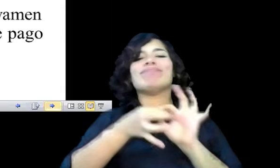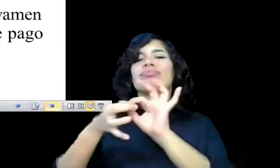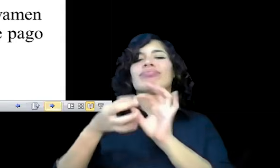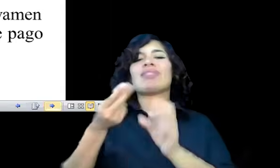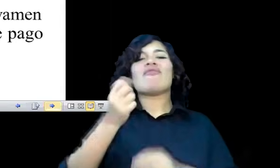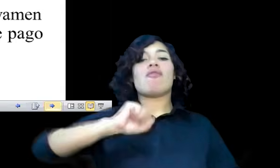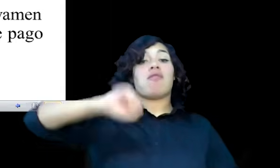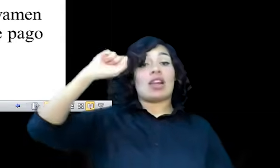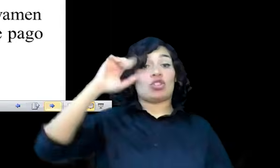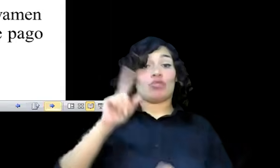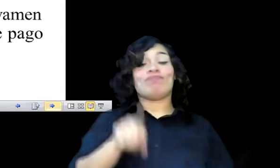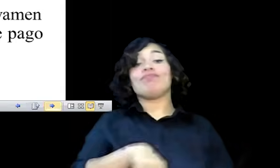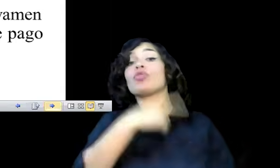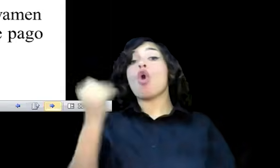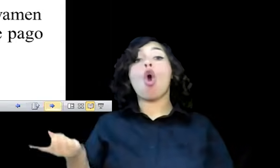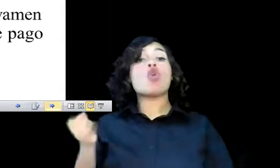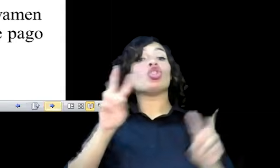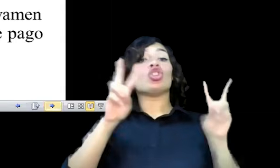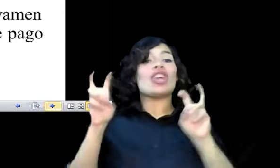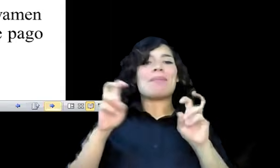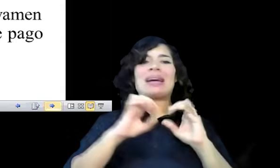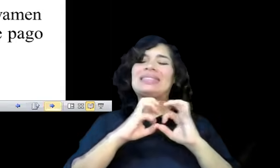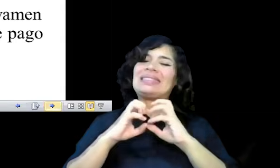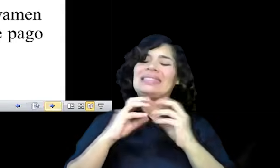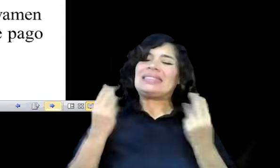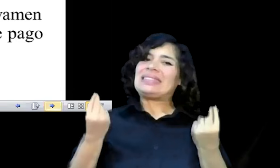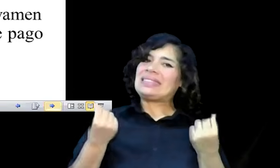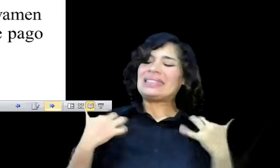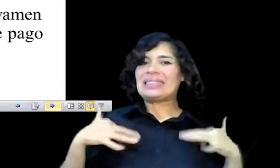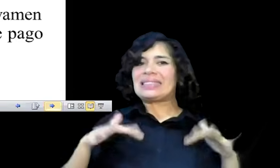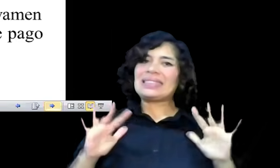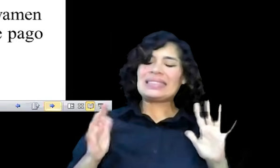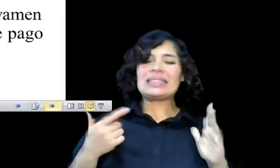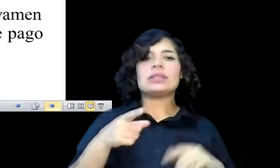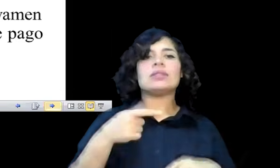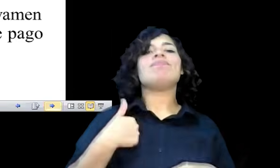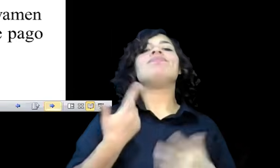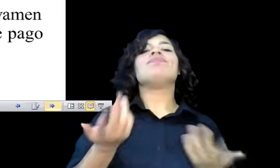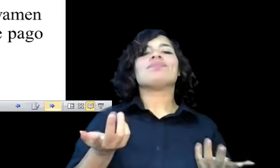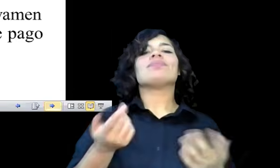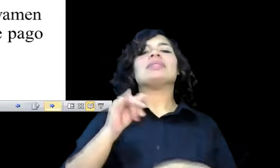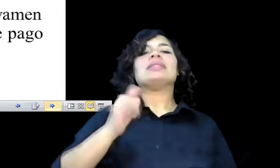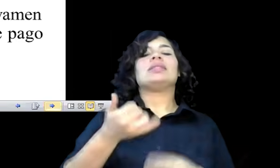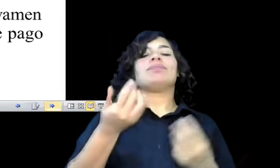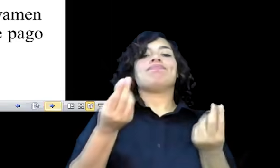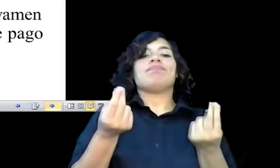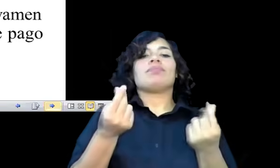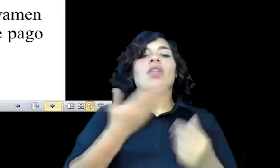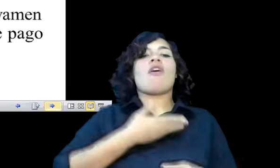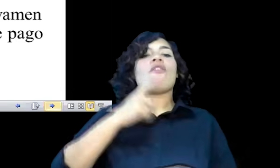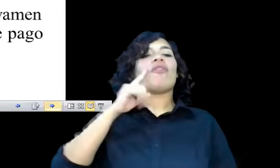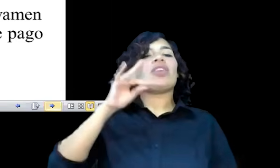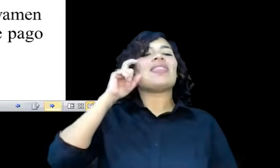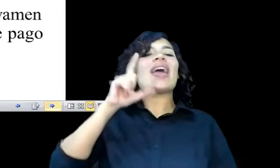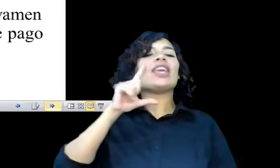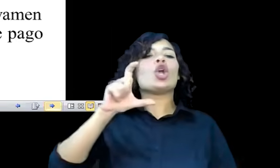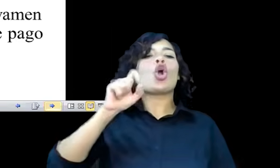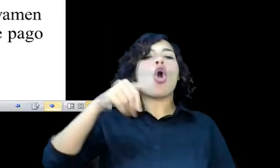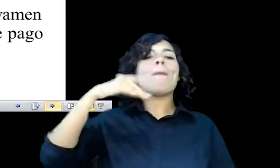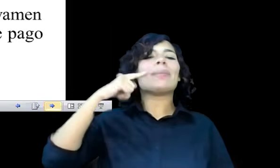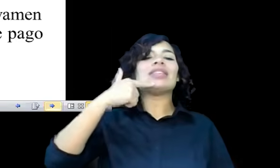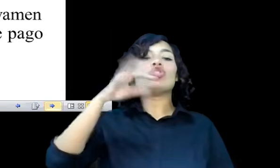Otro tema que llevaba controversia, sí, es el tema de los fideicomisos no financieros. Si bien